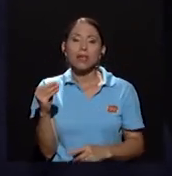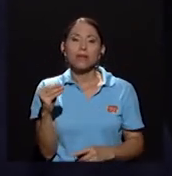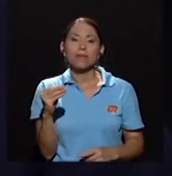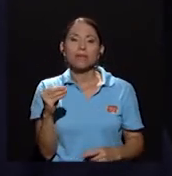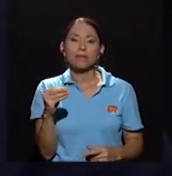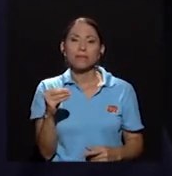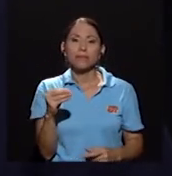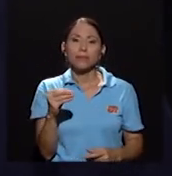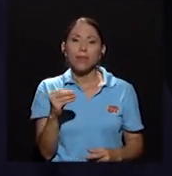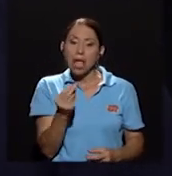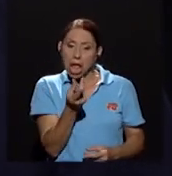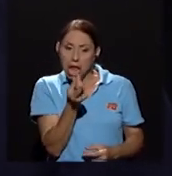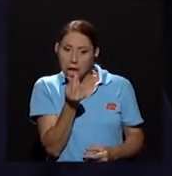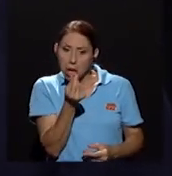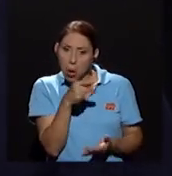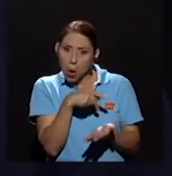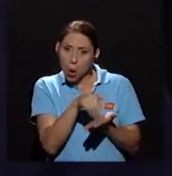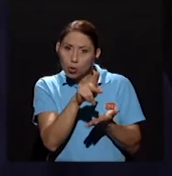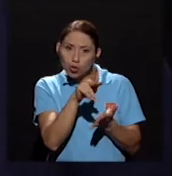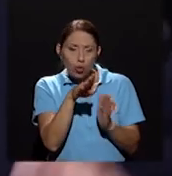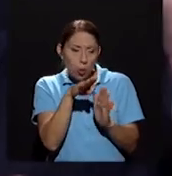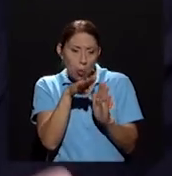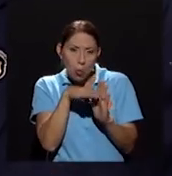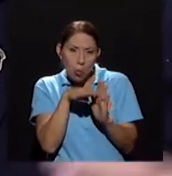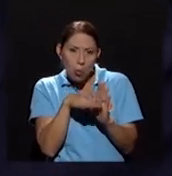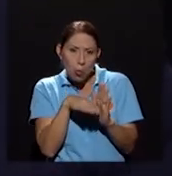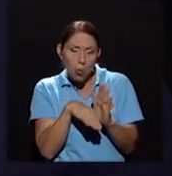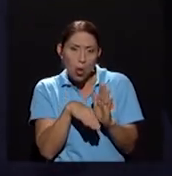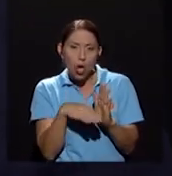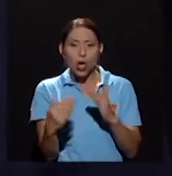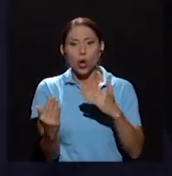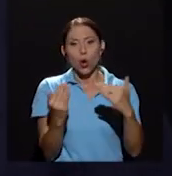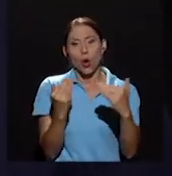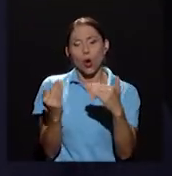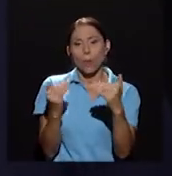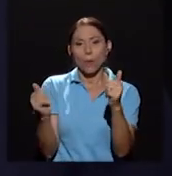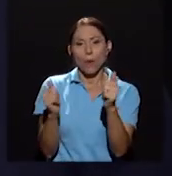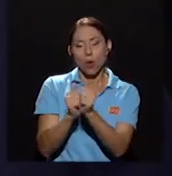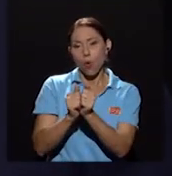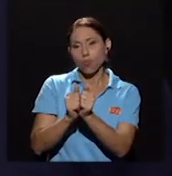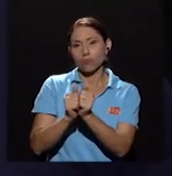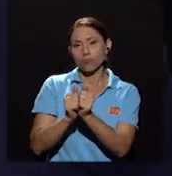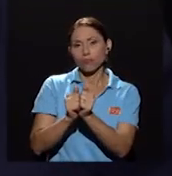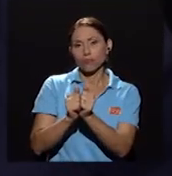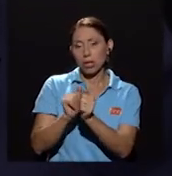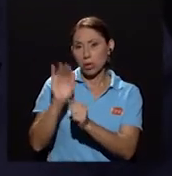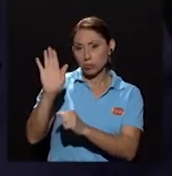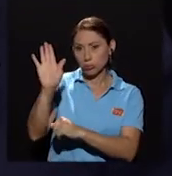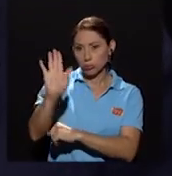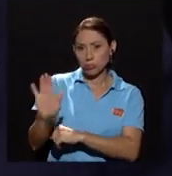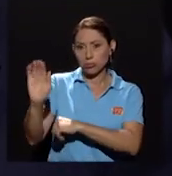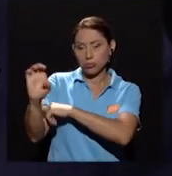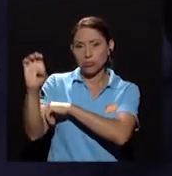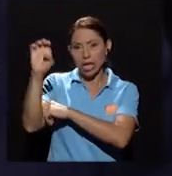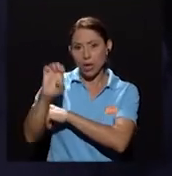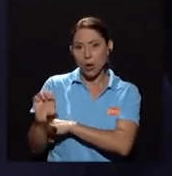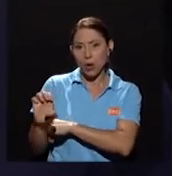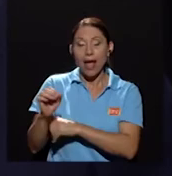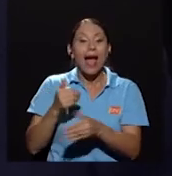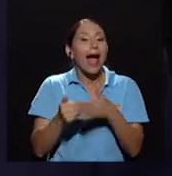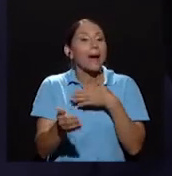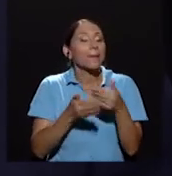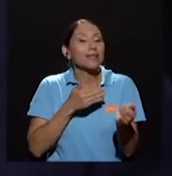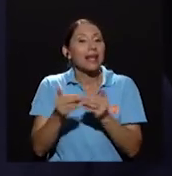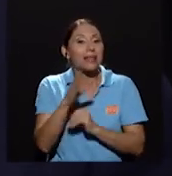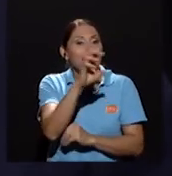costo sigue siendo pues bastante bajo comparado a al de ellos a pesar de que costa rica ya